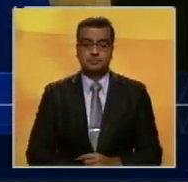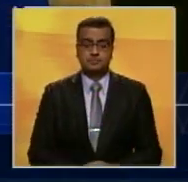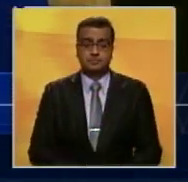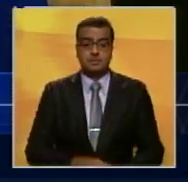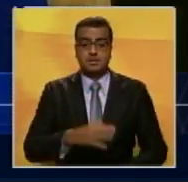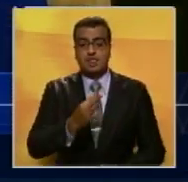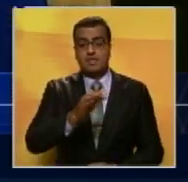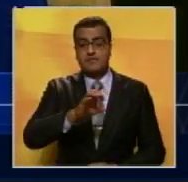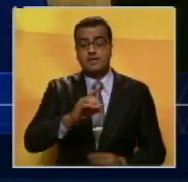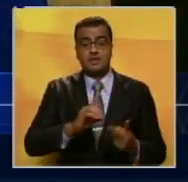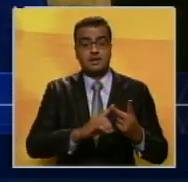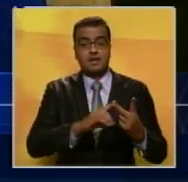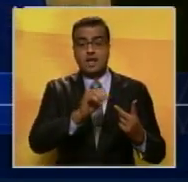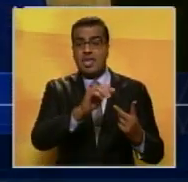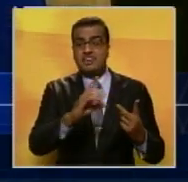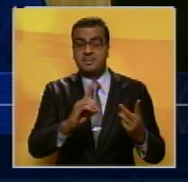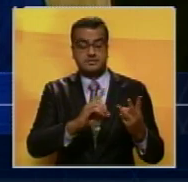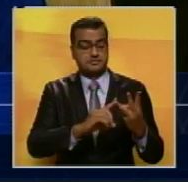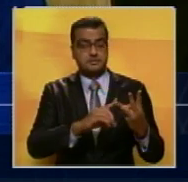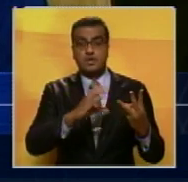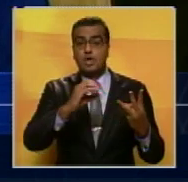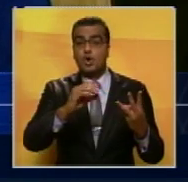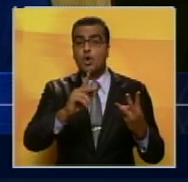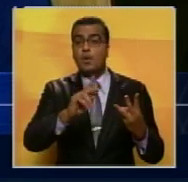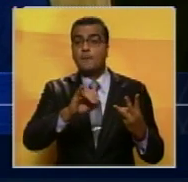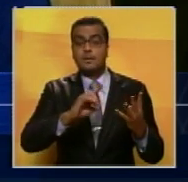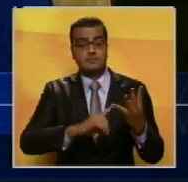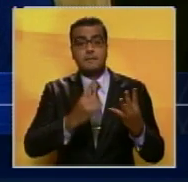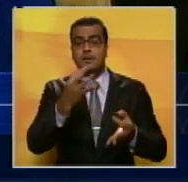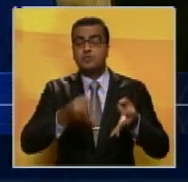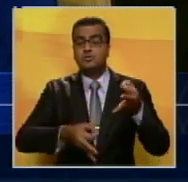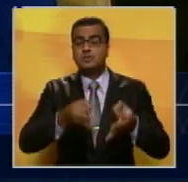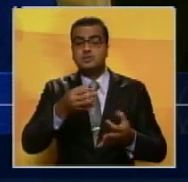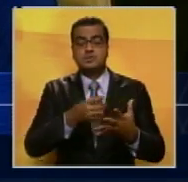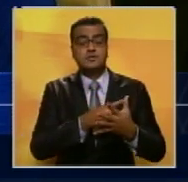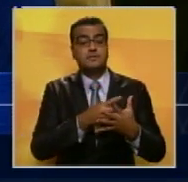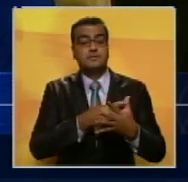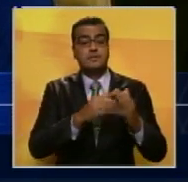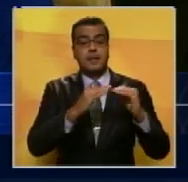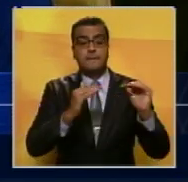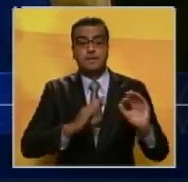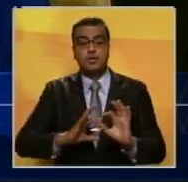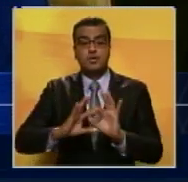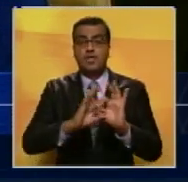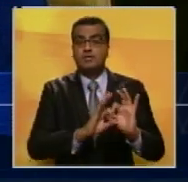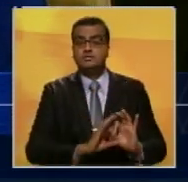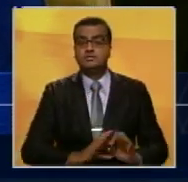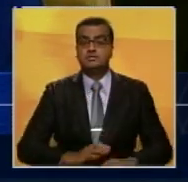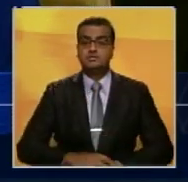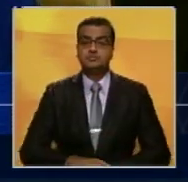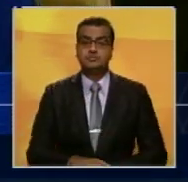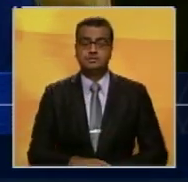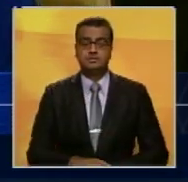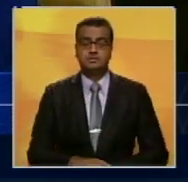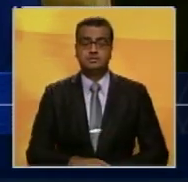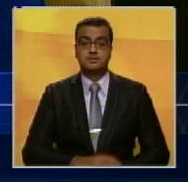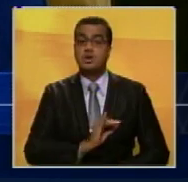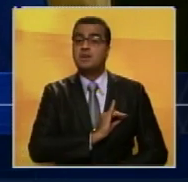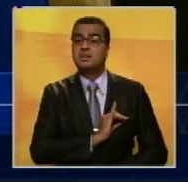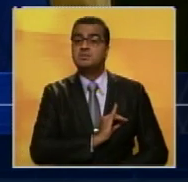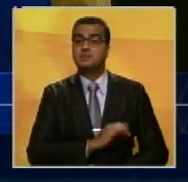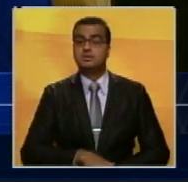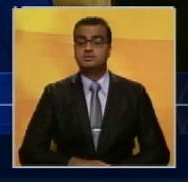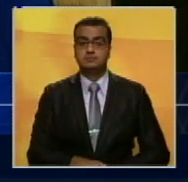Cámara, Acción Democrática, COPEI, Primero Justicia, la MUD la conferencia